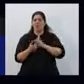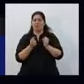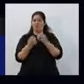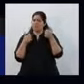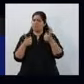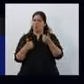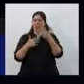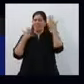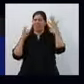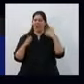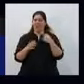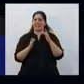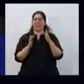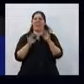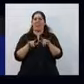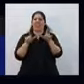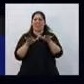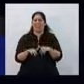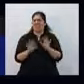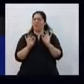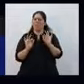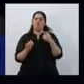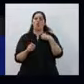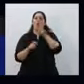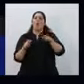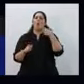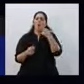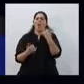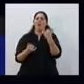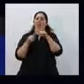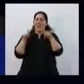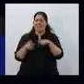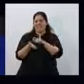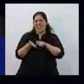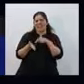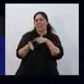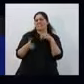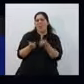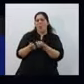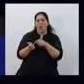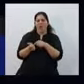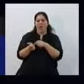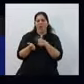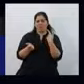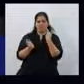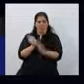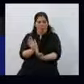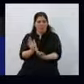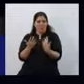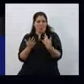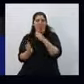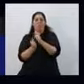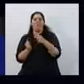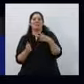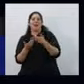y totalmente digitalizado nuestros seguros hasta tienen su receta en el celular eso demuestra que se puede administrar una empresa